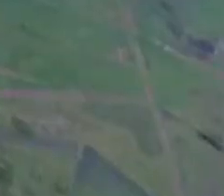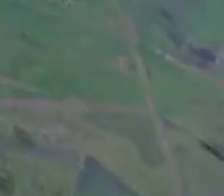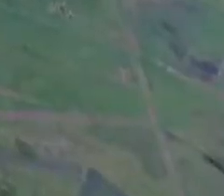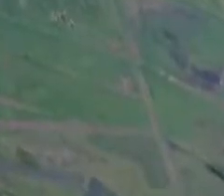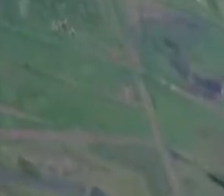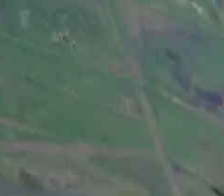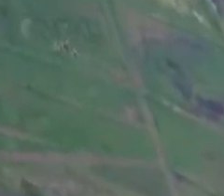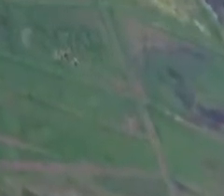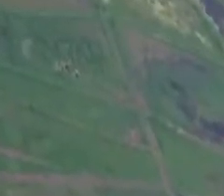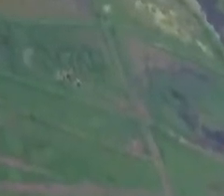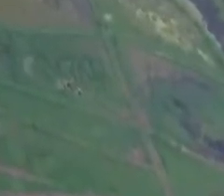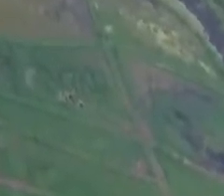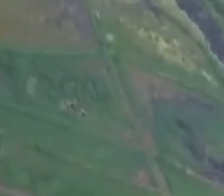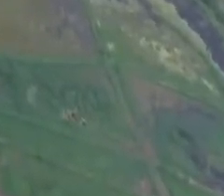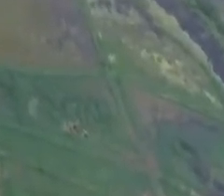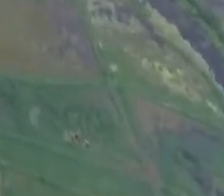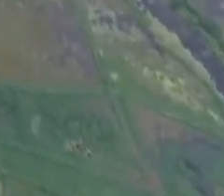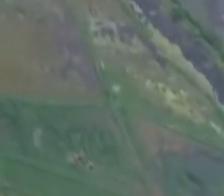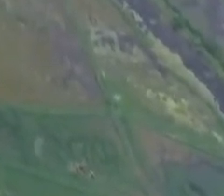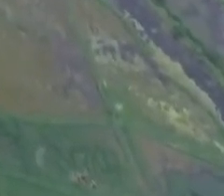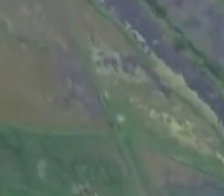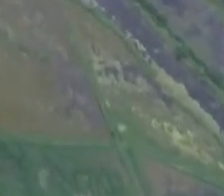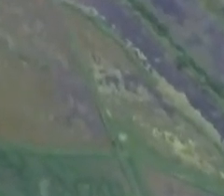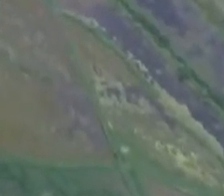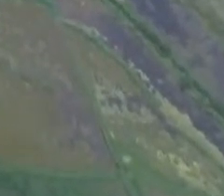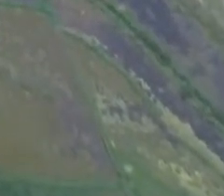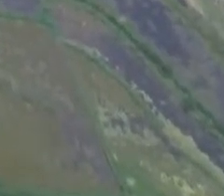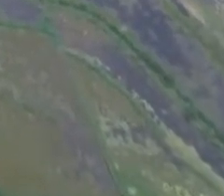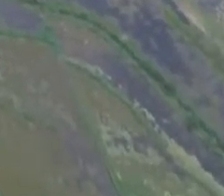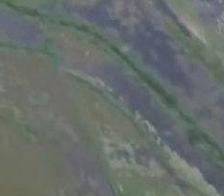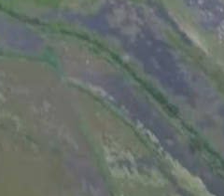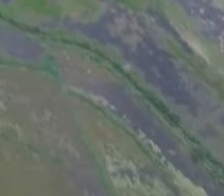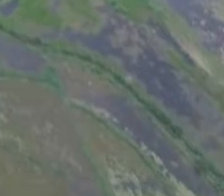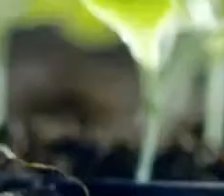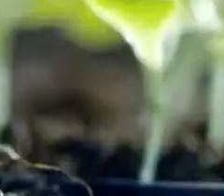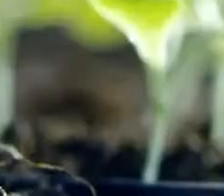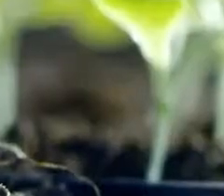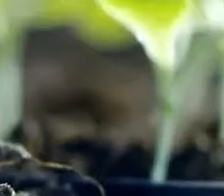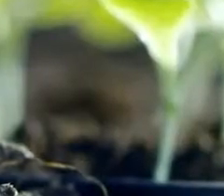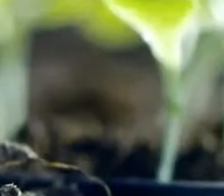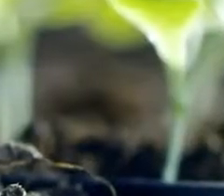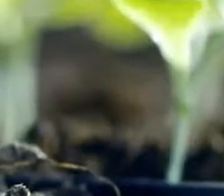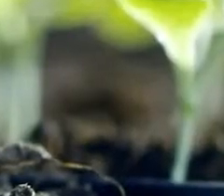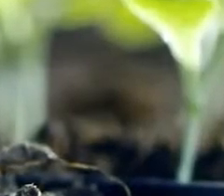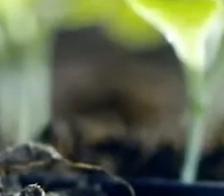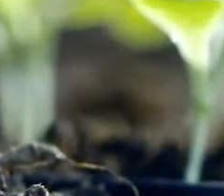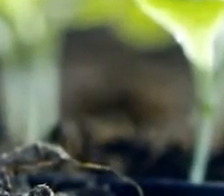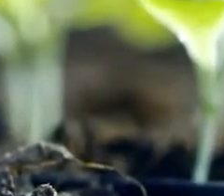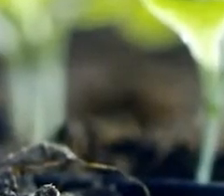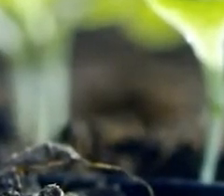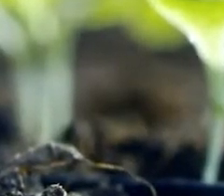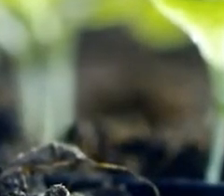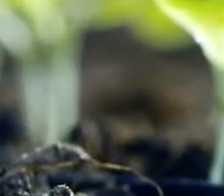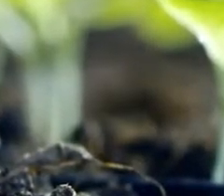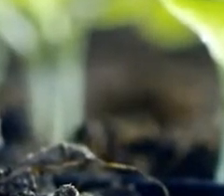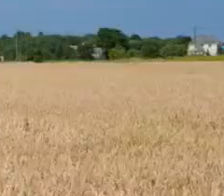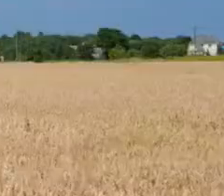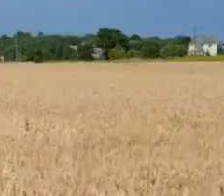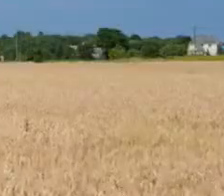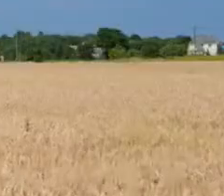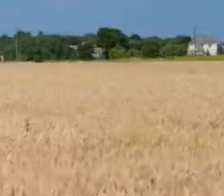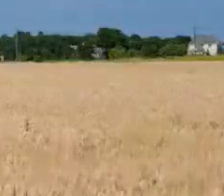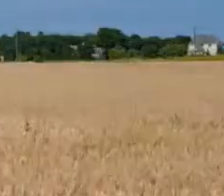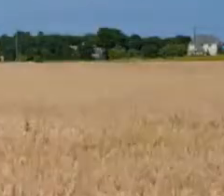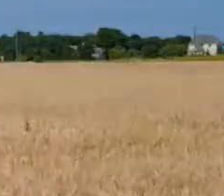legislativos y la definición de planes nacionales regionales. Lanzado en 2019, el diseño de las